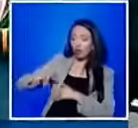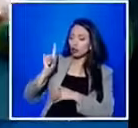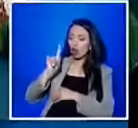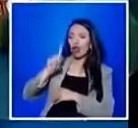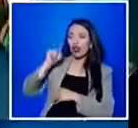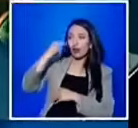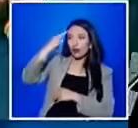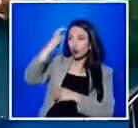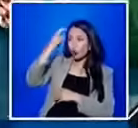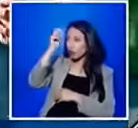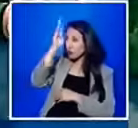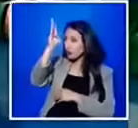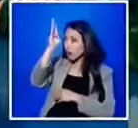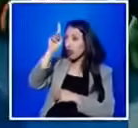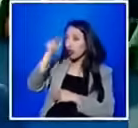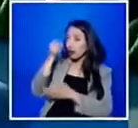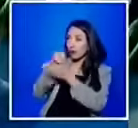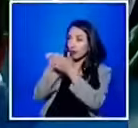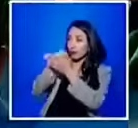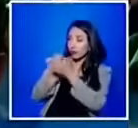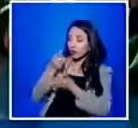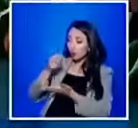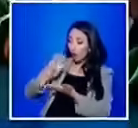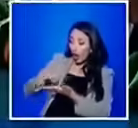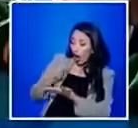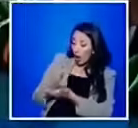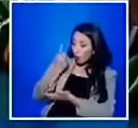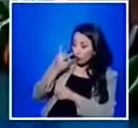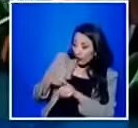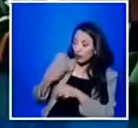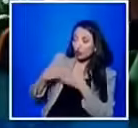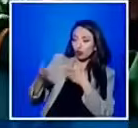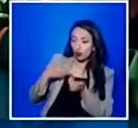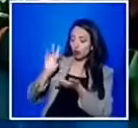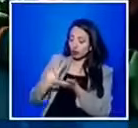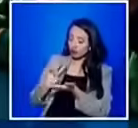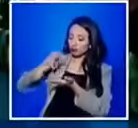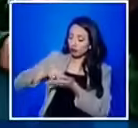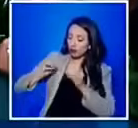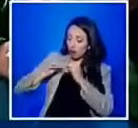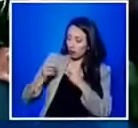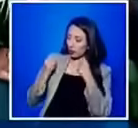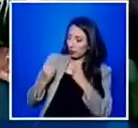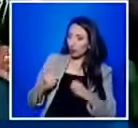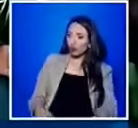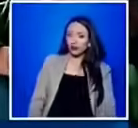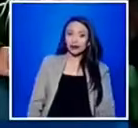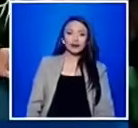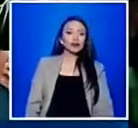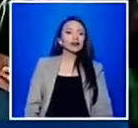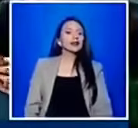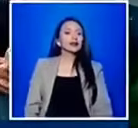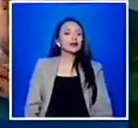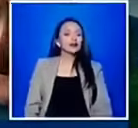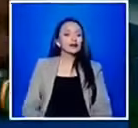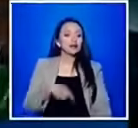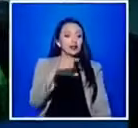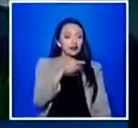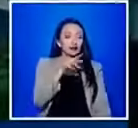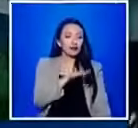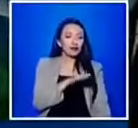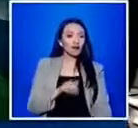atrás, que si se vuelven a, que si se caen una vez, se levanten con más fuerzas y más ganas. Muy bien, qué lindo mensaje, gracias a